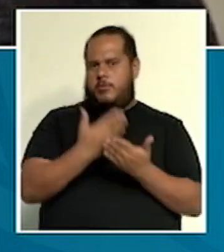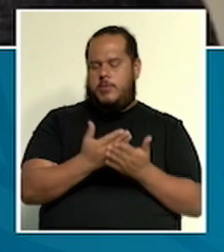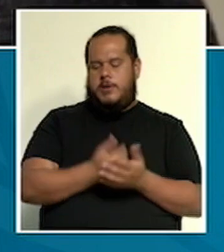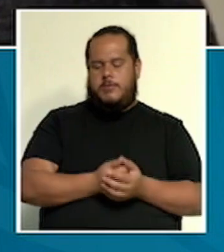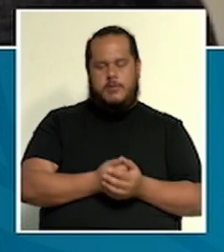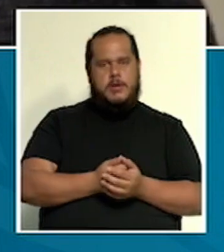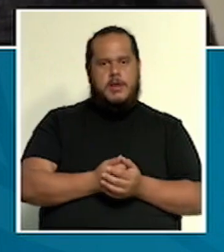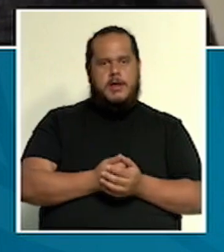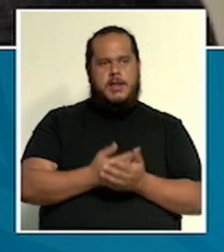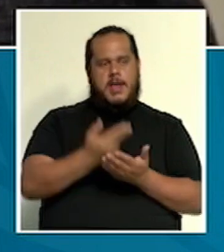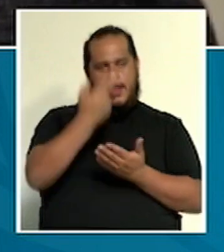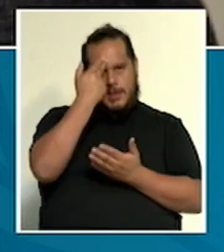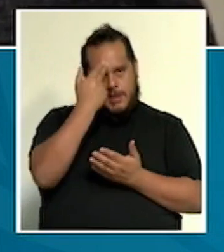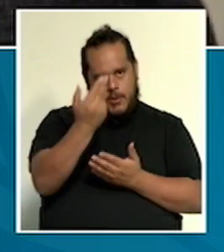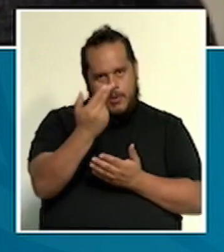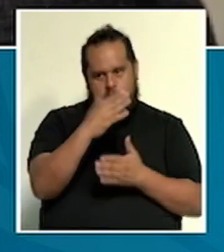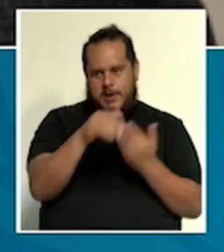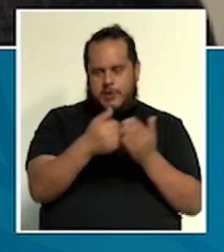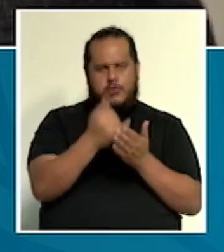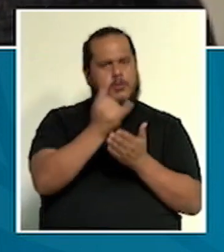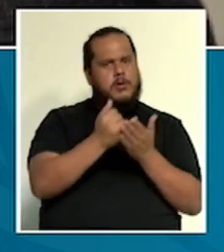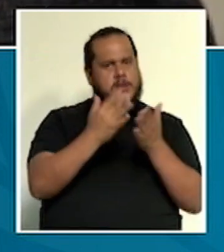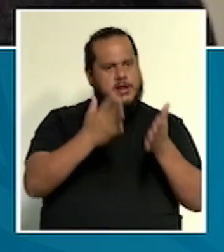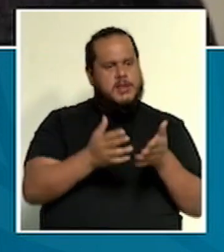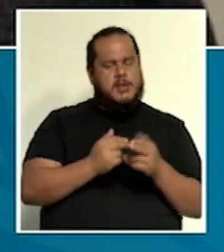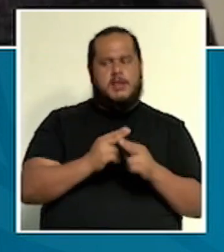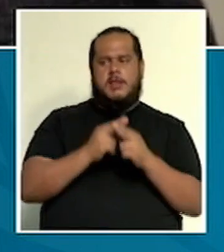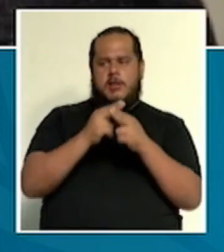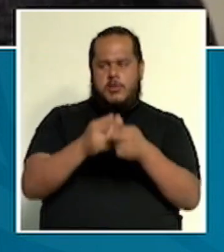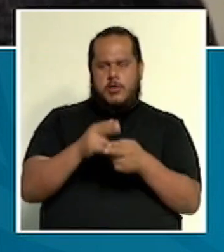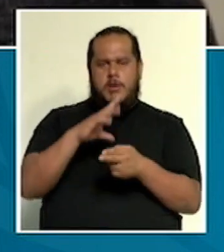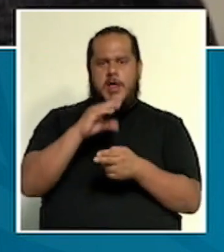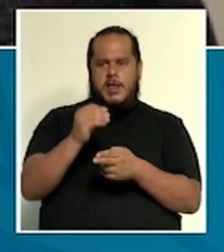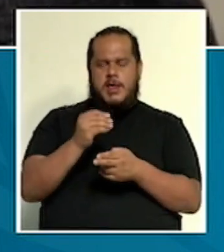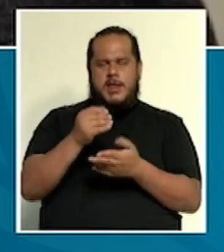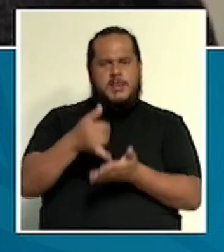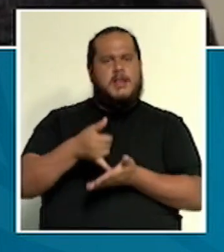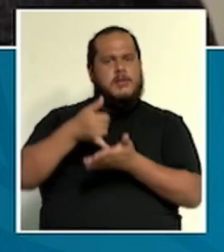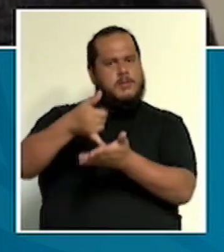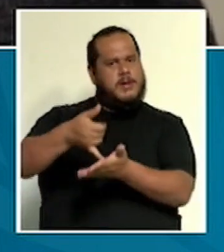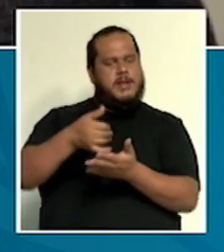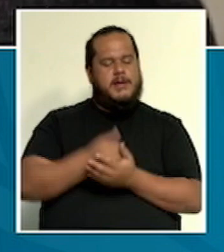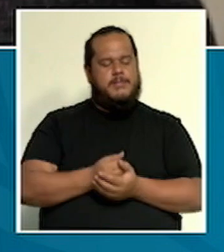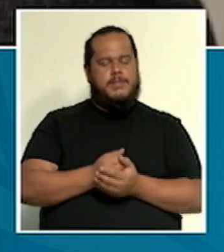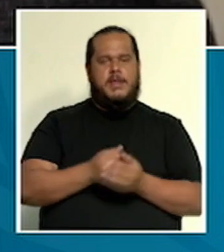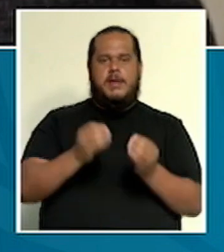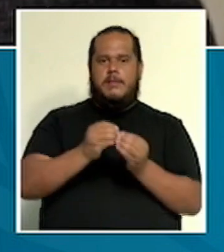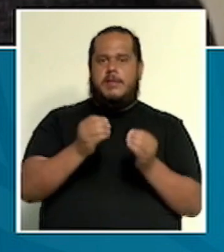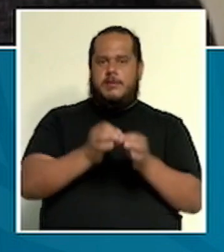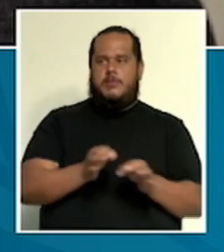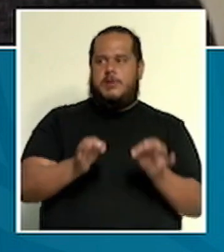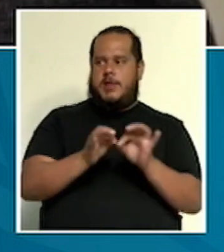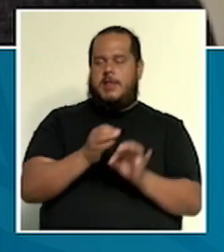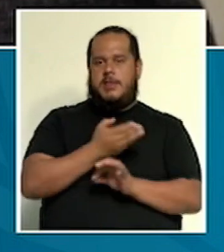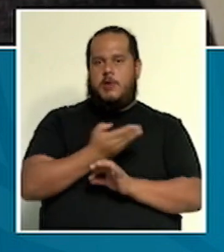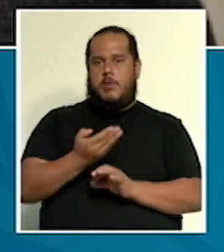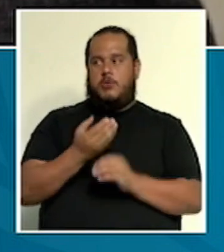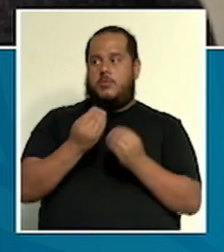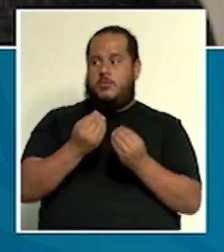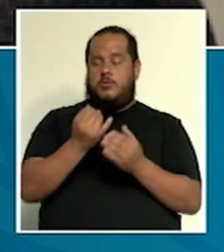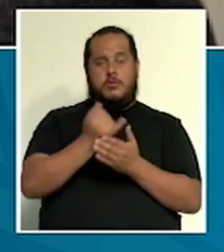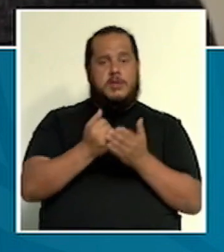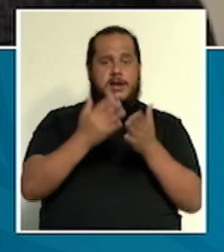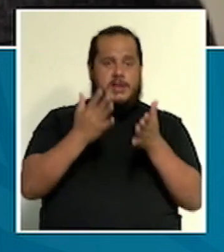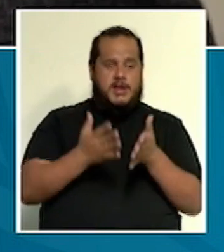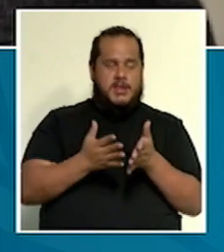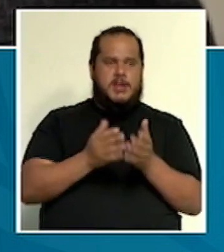que se honre a los artistas, que se los nombre y se los homenajee. Sobre todo cuando muchísimos artistas